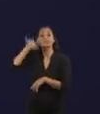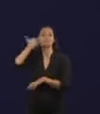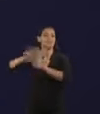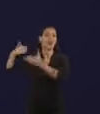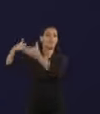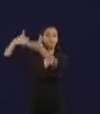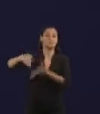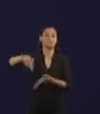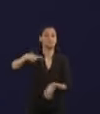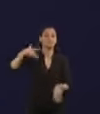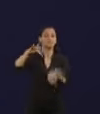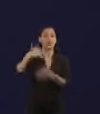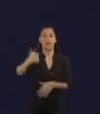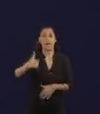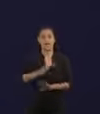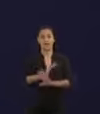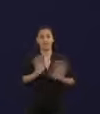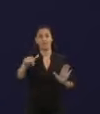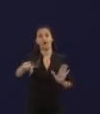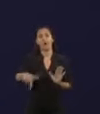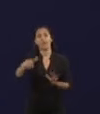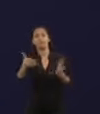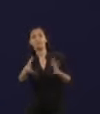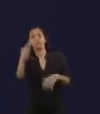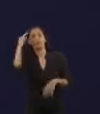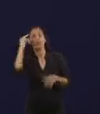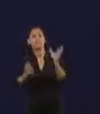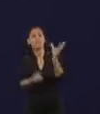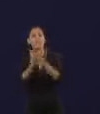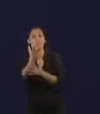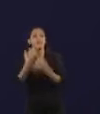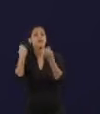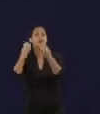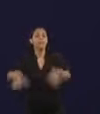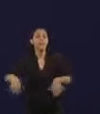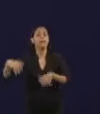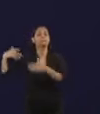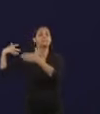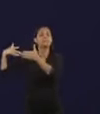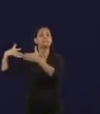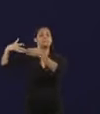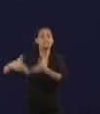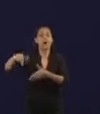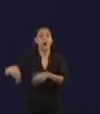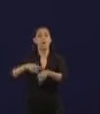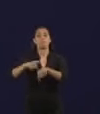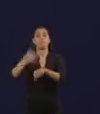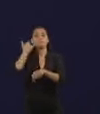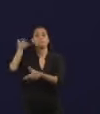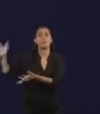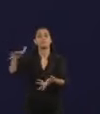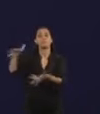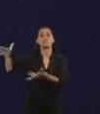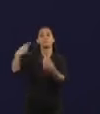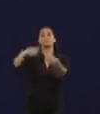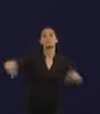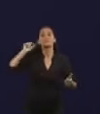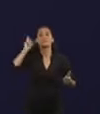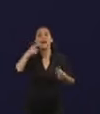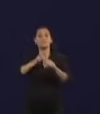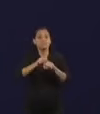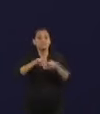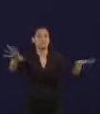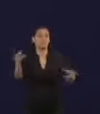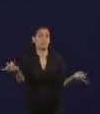momento entiendo que en torno a las 9 de la mañana empezó este proceso se encuentra descargando el material para reabastecer el